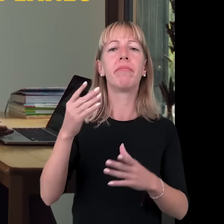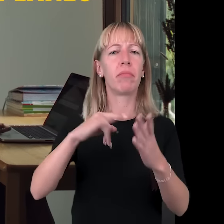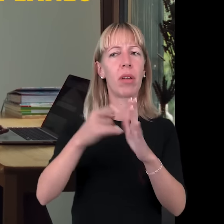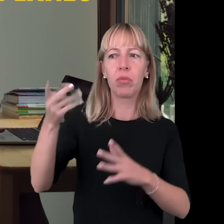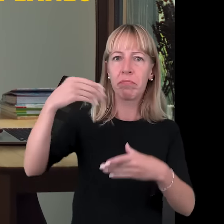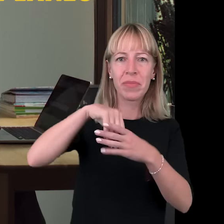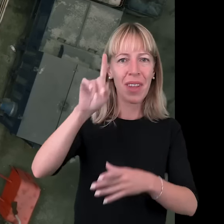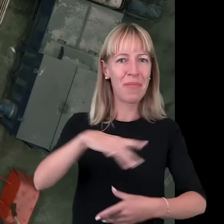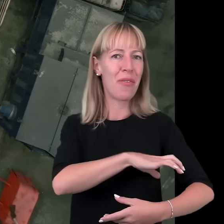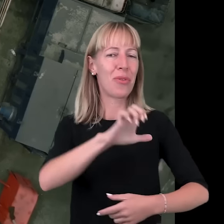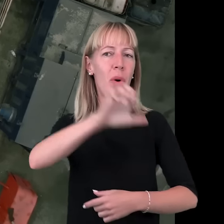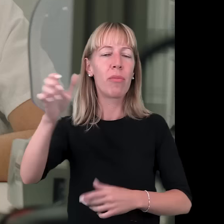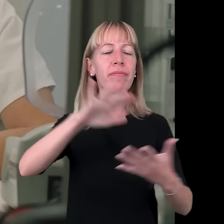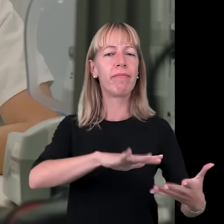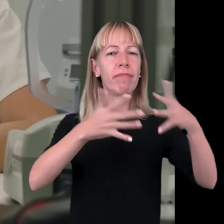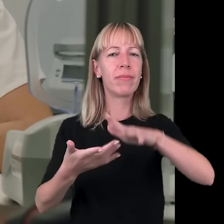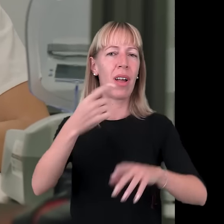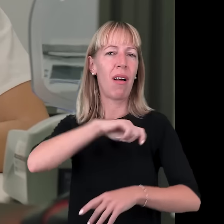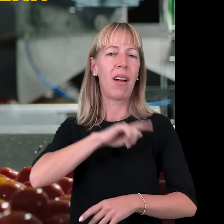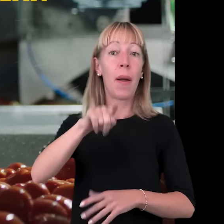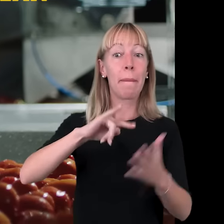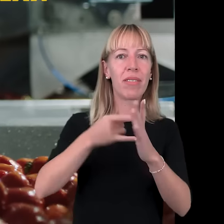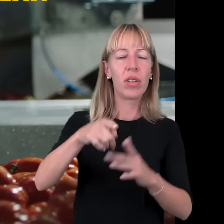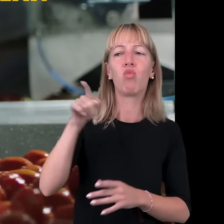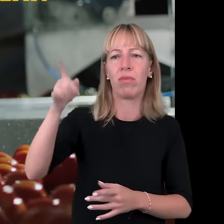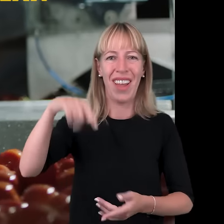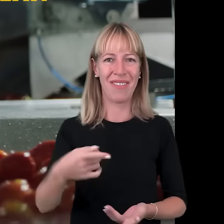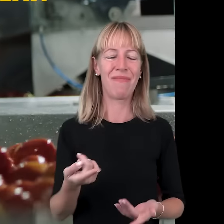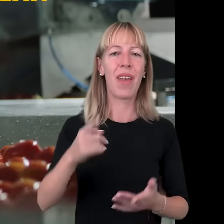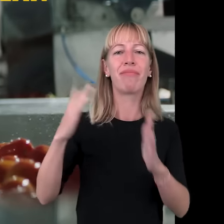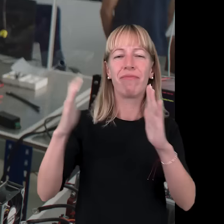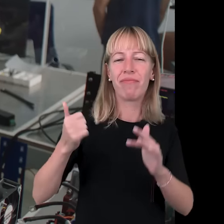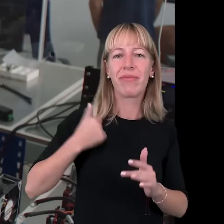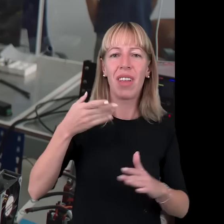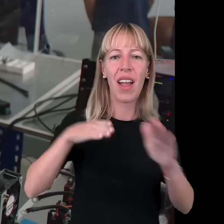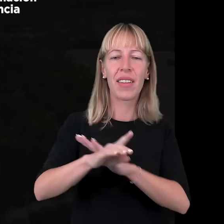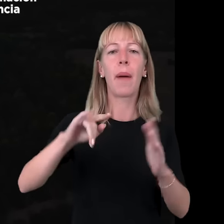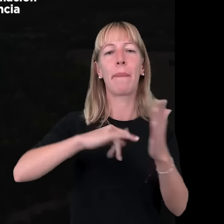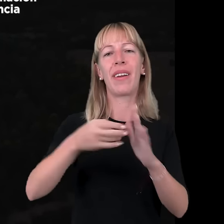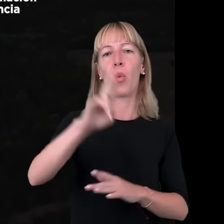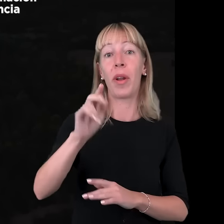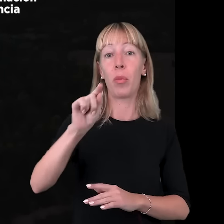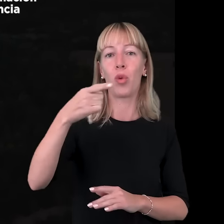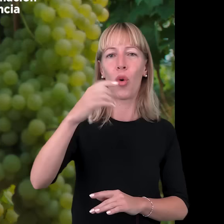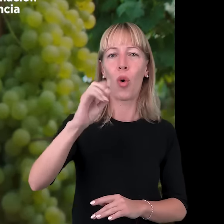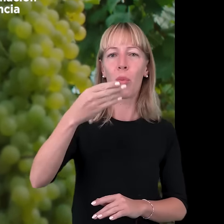un plan en el que caben tus planes y que con los fondos europeos se está transformando el país. Este plan también es tu plan. Es tu momento.